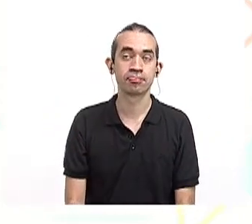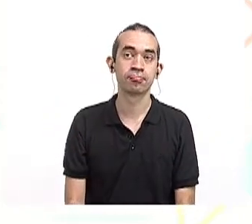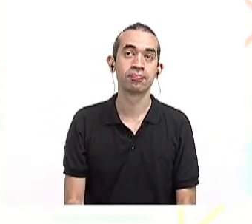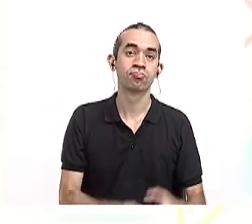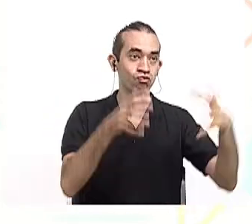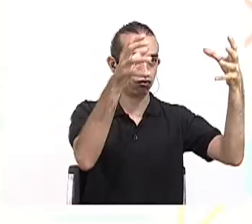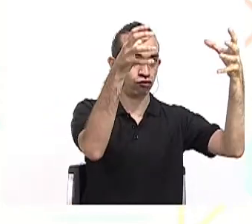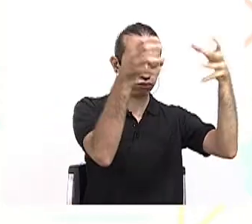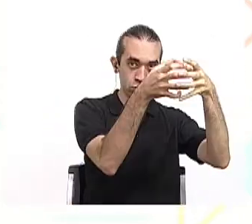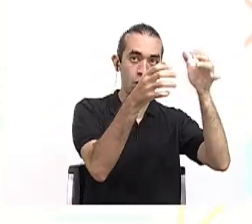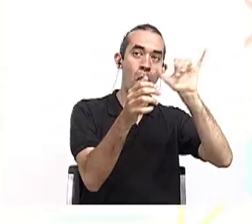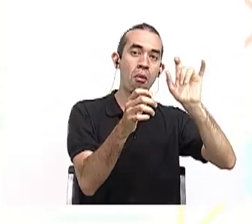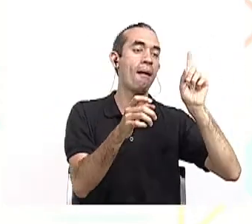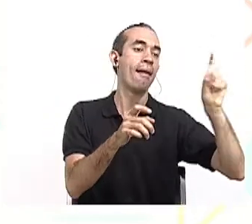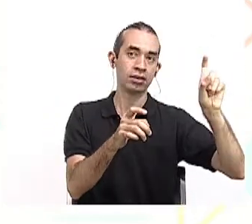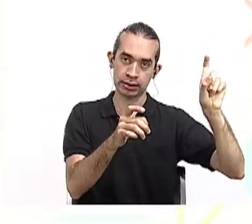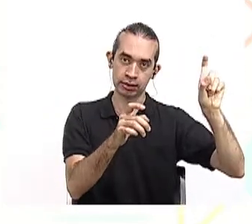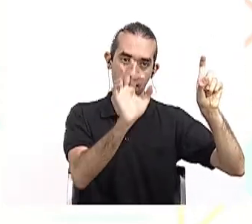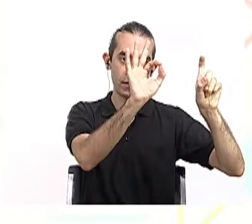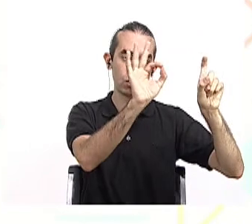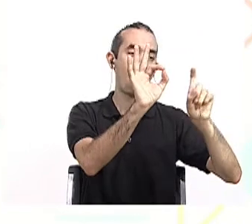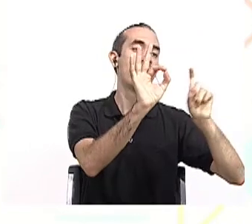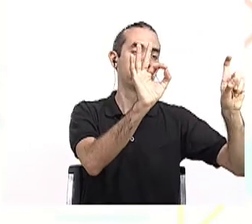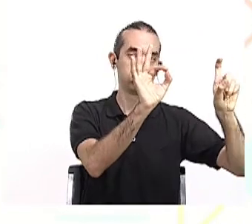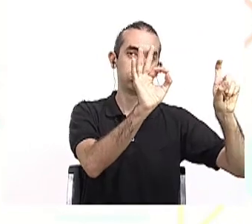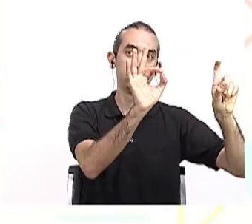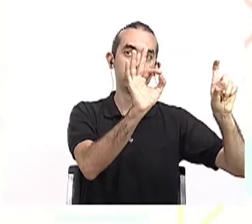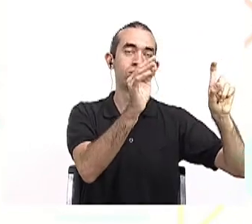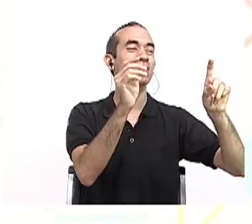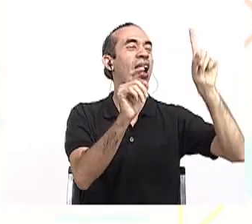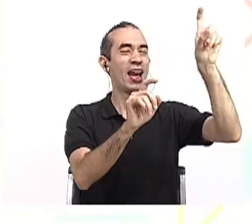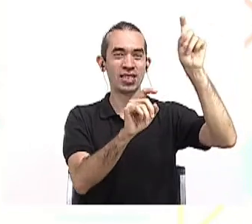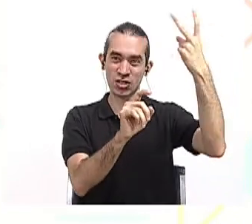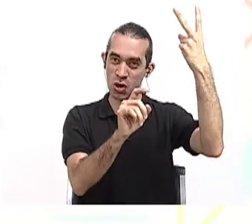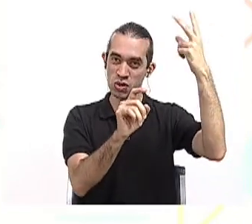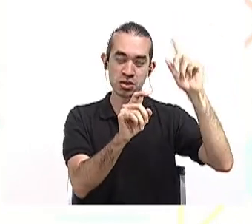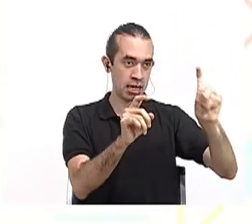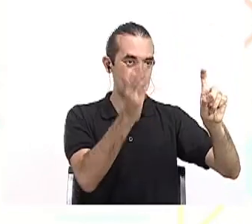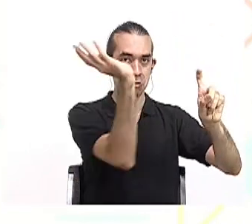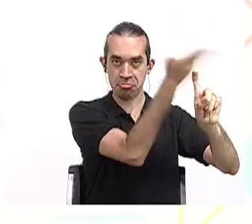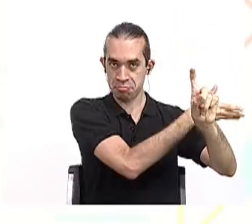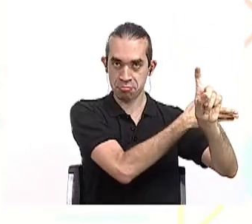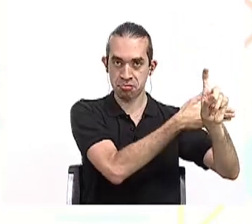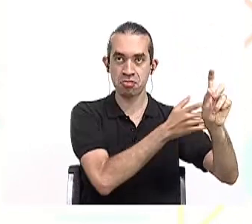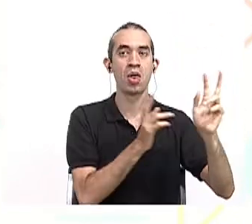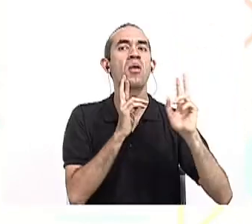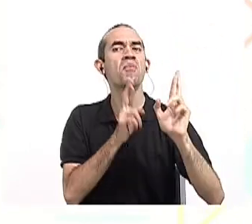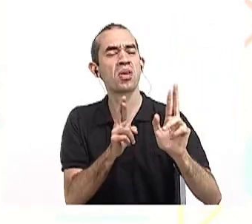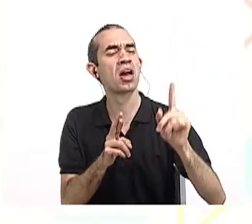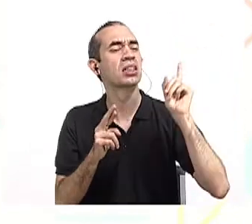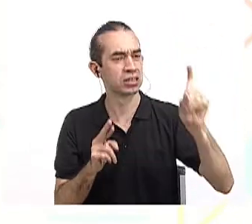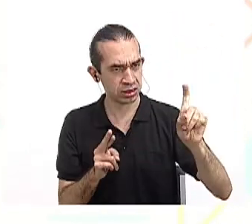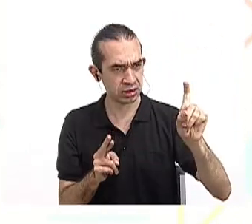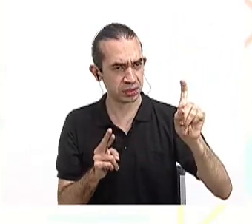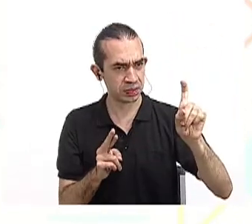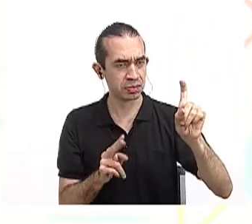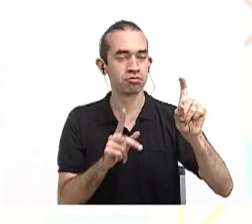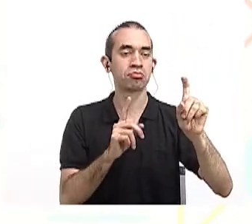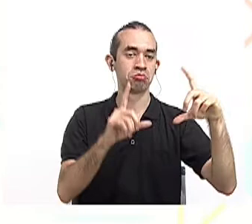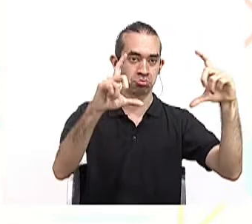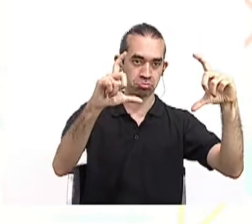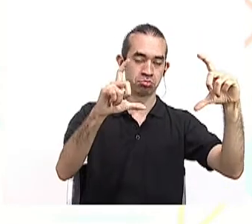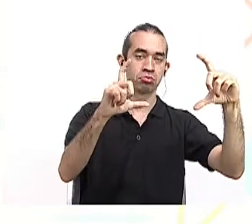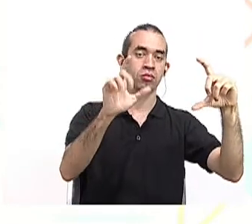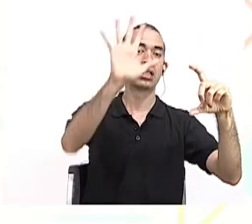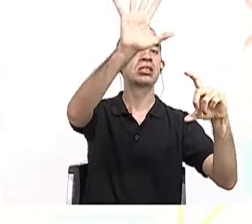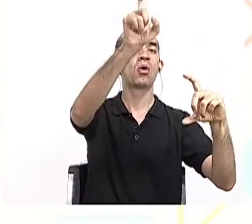términos tienen en común la x. Al dividir x2 entre x, obtenemos x, y al